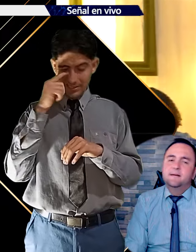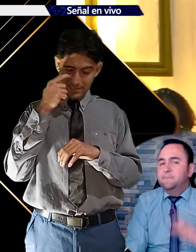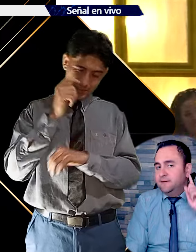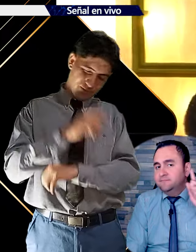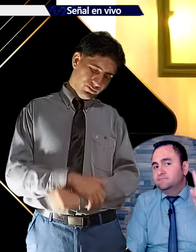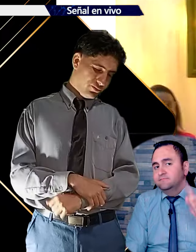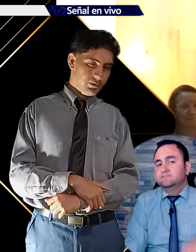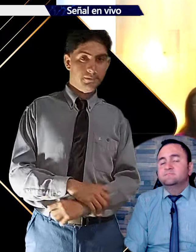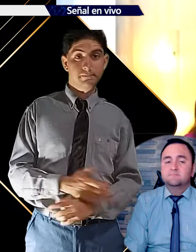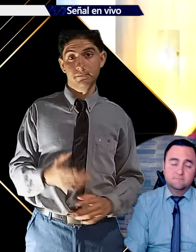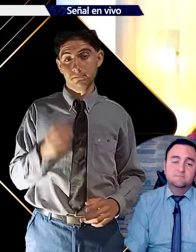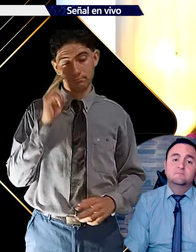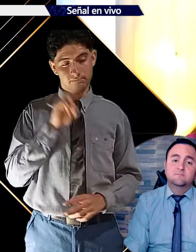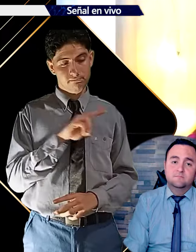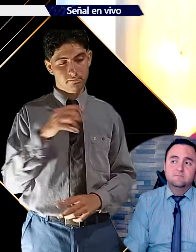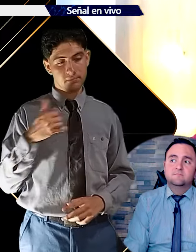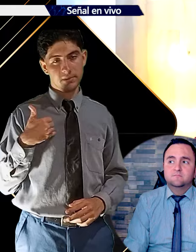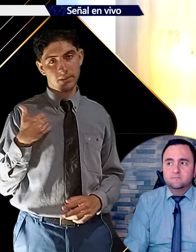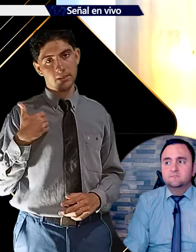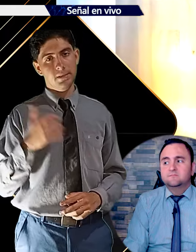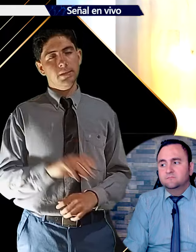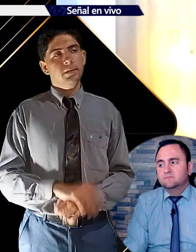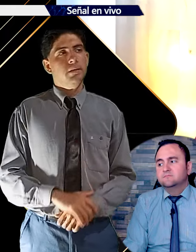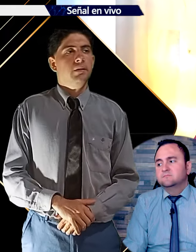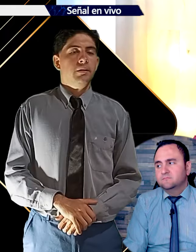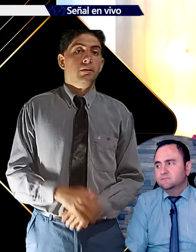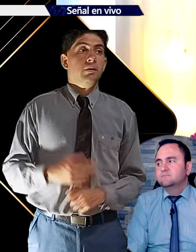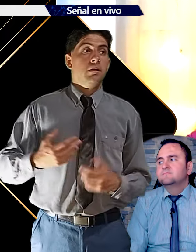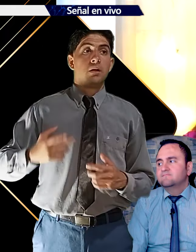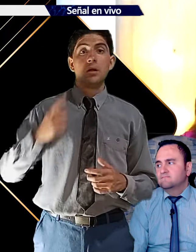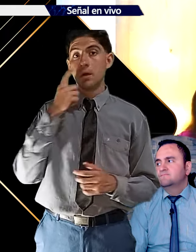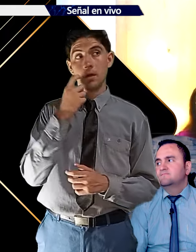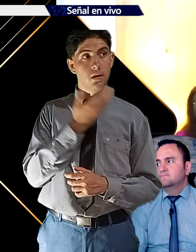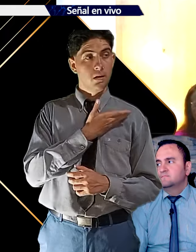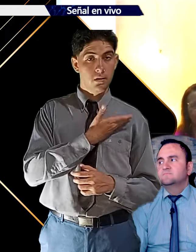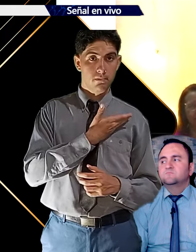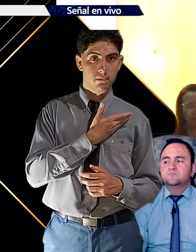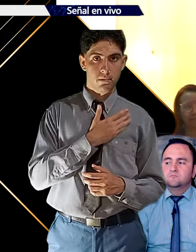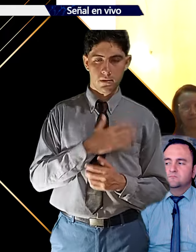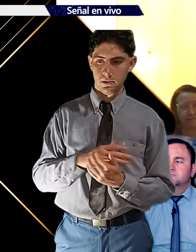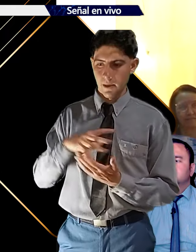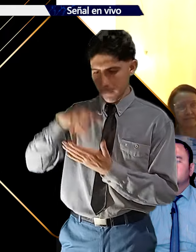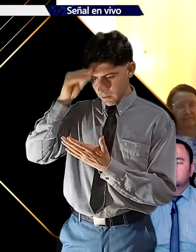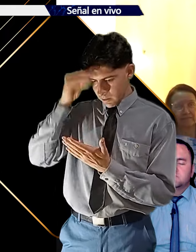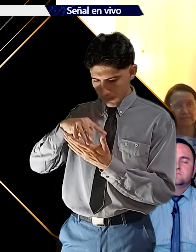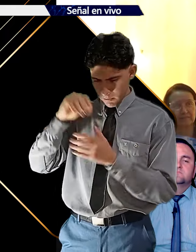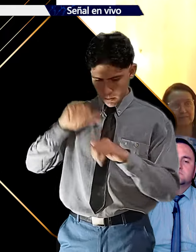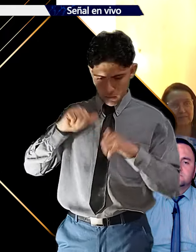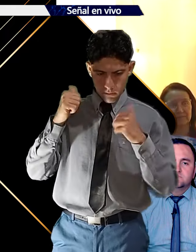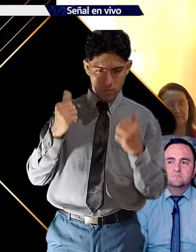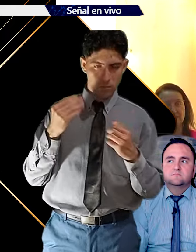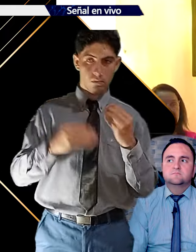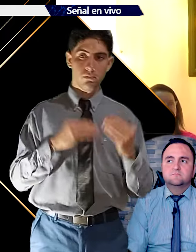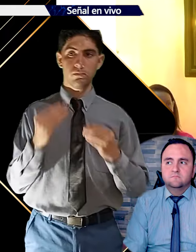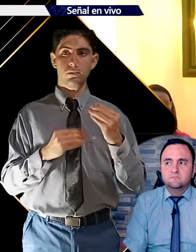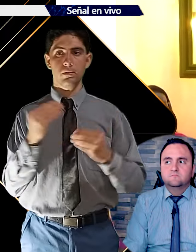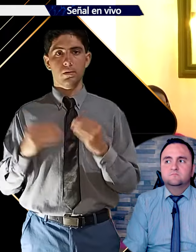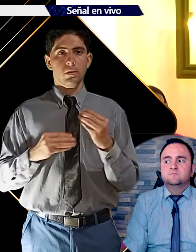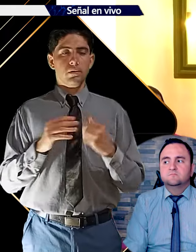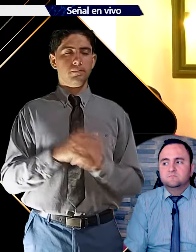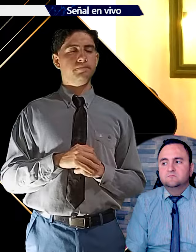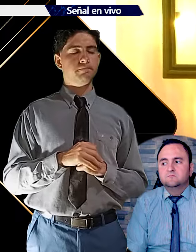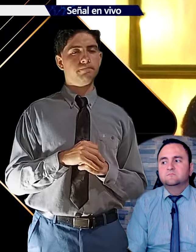porque la pereza se apodera. Todo eso, y yo lo conozco porque yo manejé mis hijos, y todo eso es normal. Por eso, papás, hay que prepararnos a ver cómo